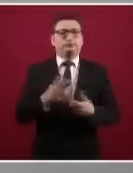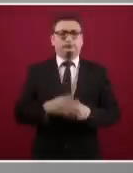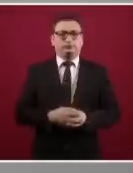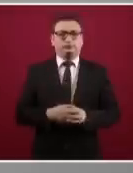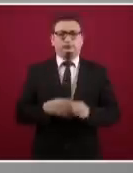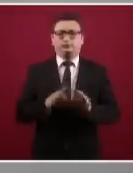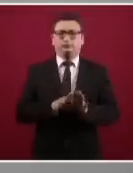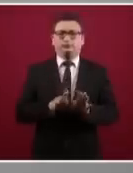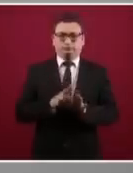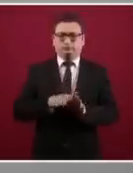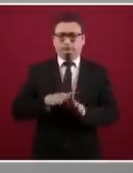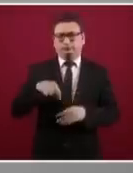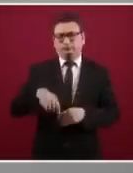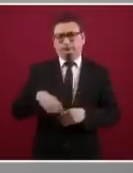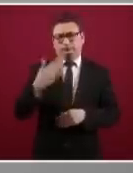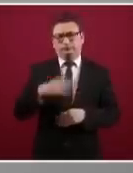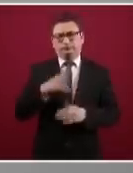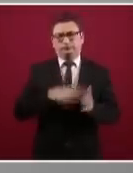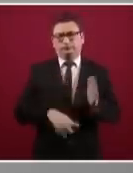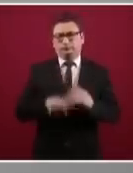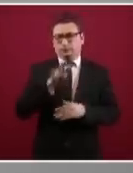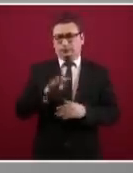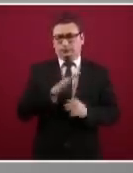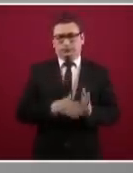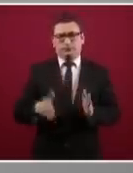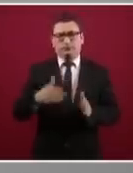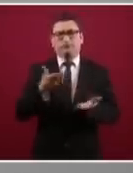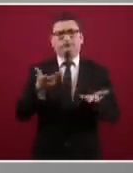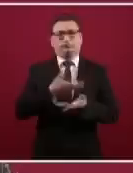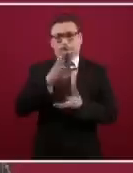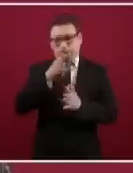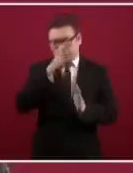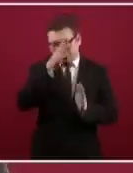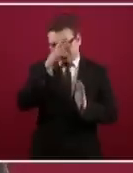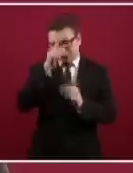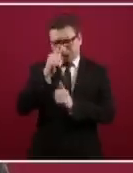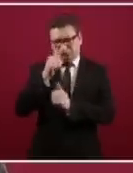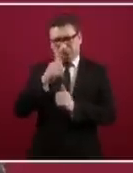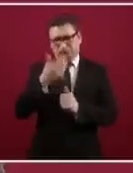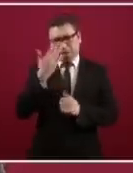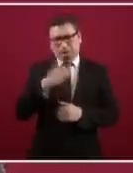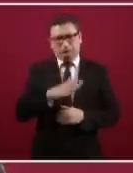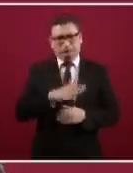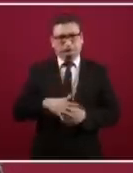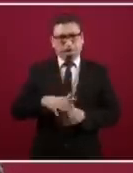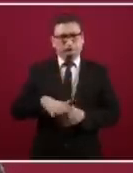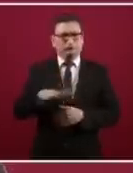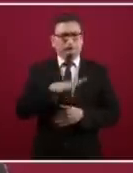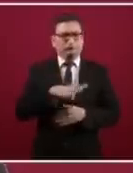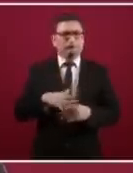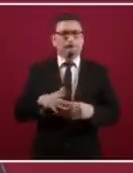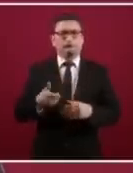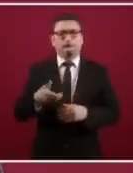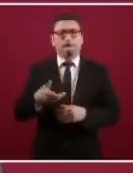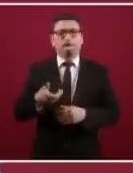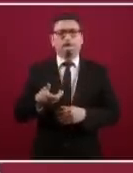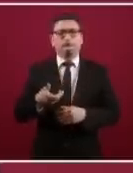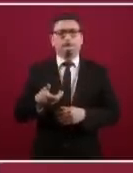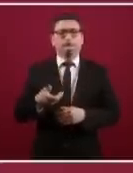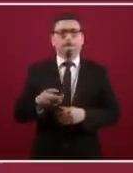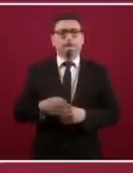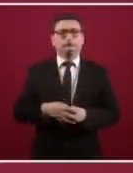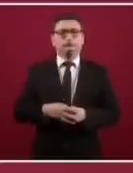llevó a cabo este año en un acuerdo entre el sector